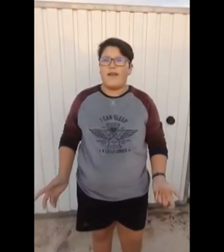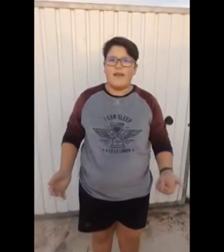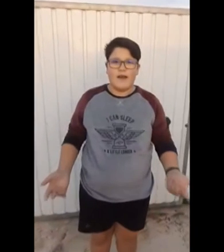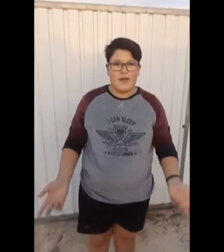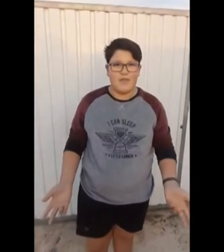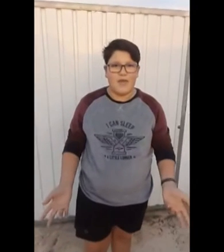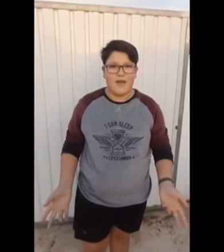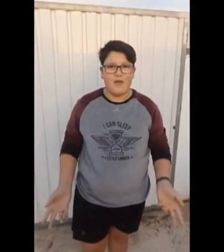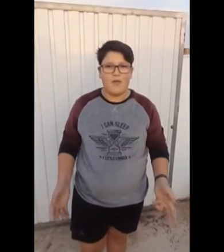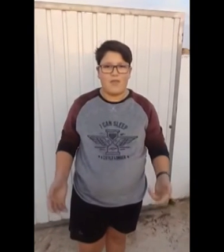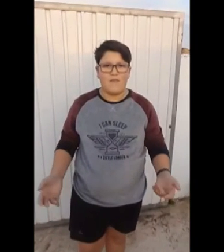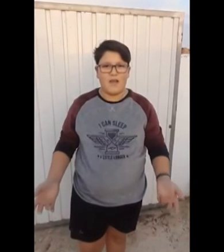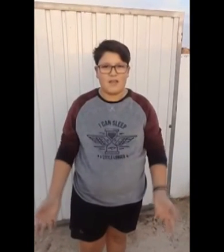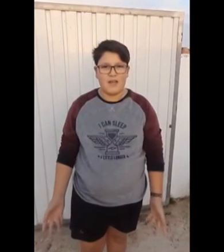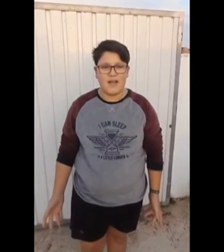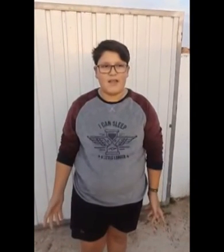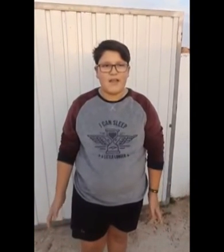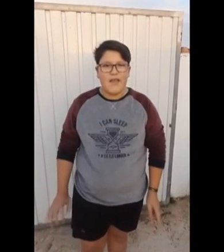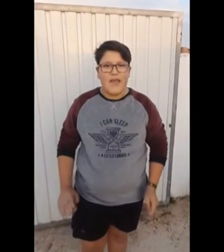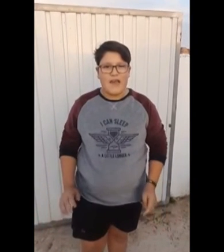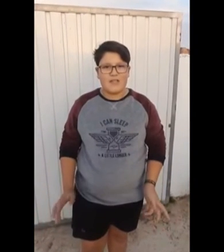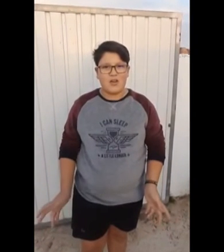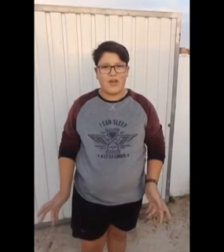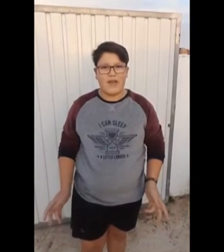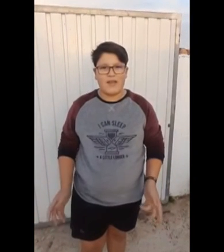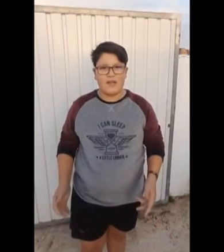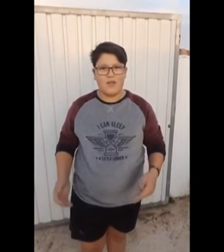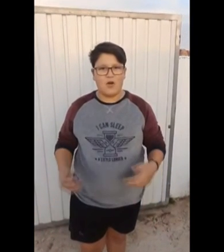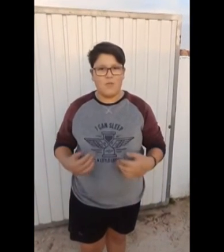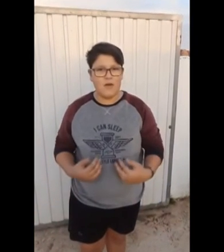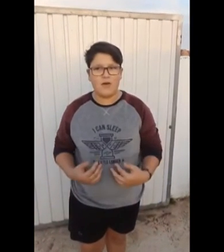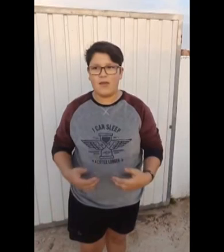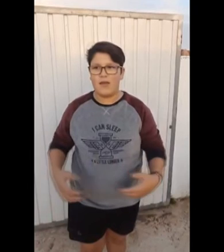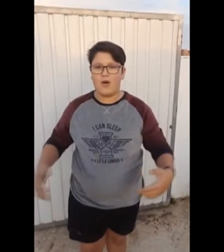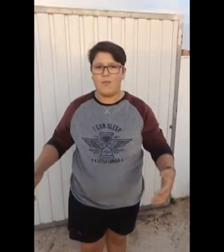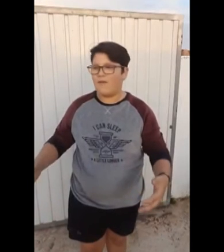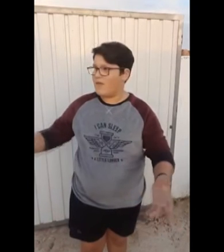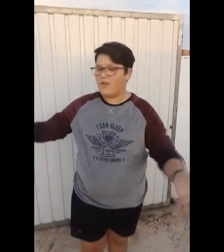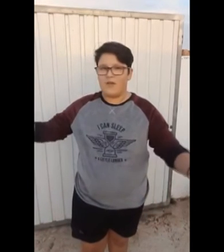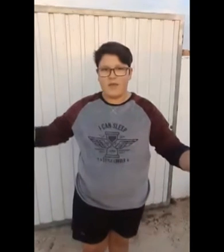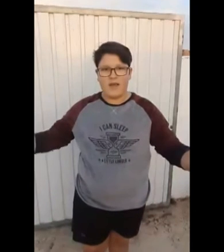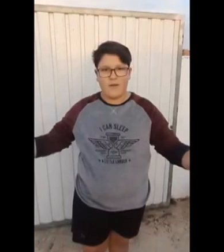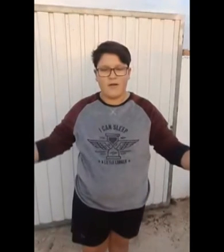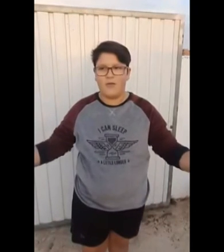Ahora quería agradecer a los guardias civiles de Chiclana el hecho que ha tenido conmigo y con mis